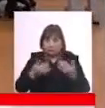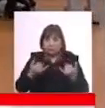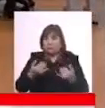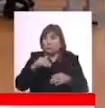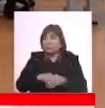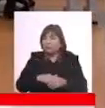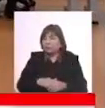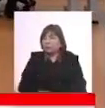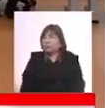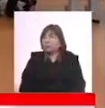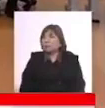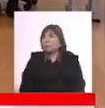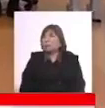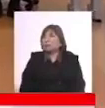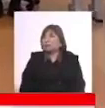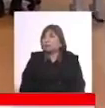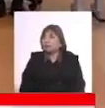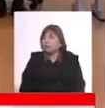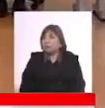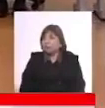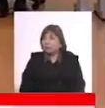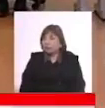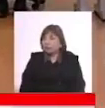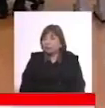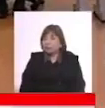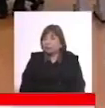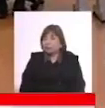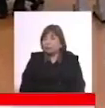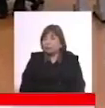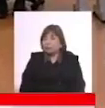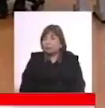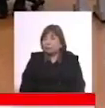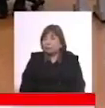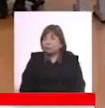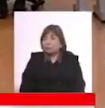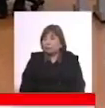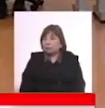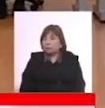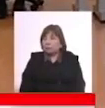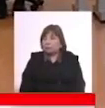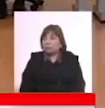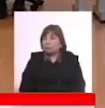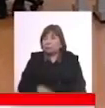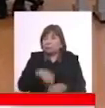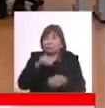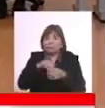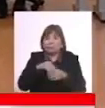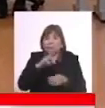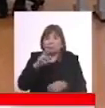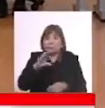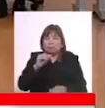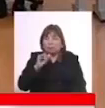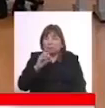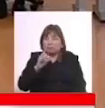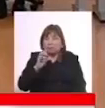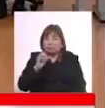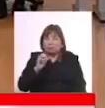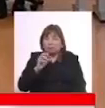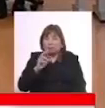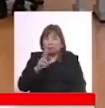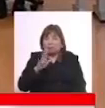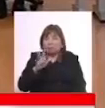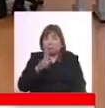sí, proceda con la votación. Gracias, señor presidente. Se va a someter a votación el predictamen recaído en el proyecto de